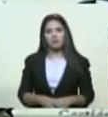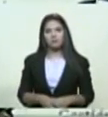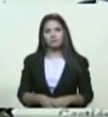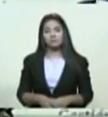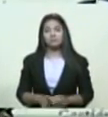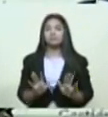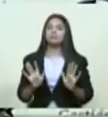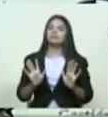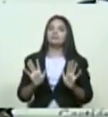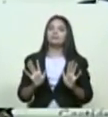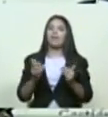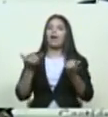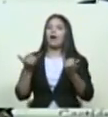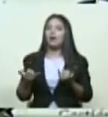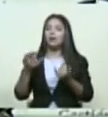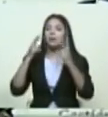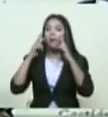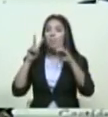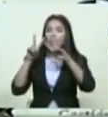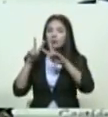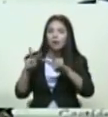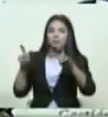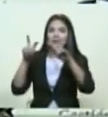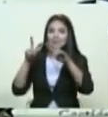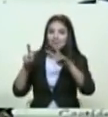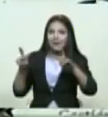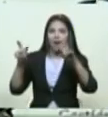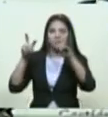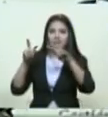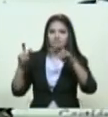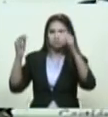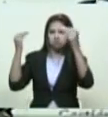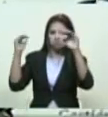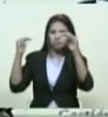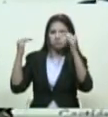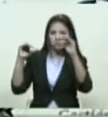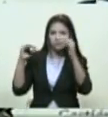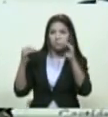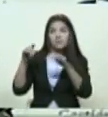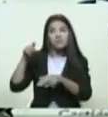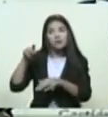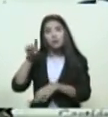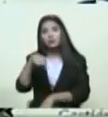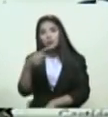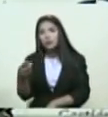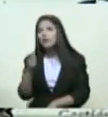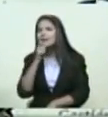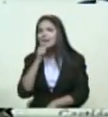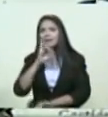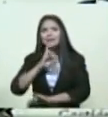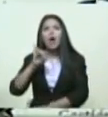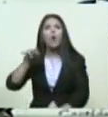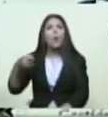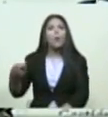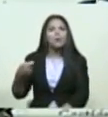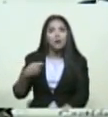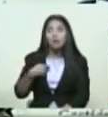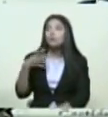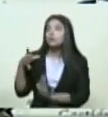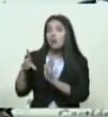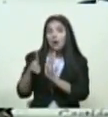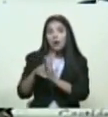Bueno, vamos a revisar dentro de la reestructuración, repito, la pertinencia de ellos, quiénes pueden ser jubilables, ¿verdad? Es un derecho